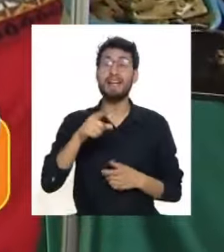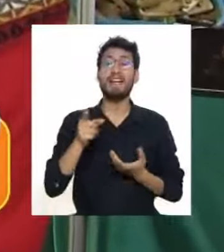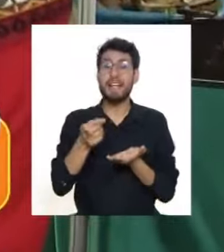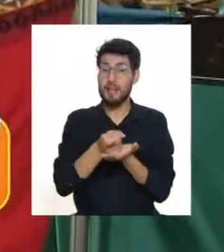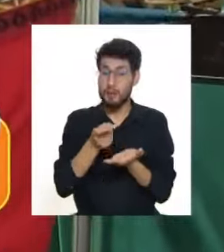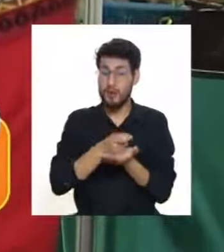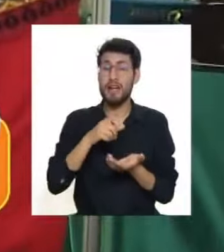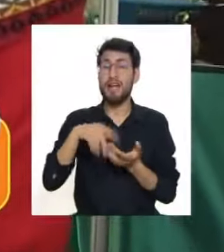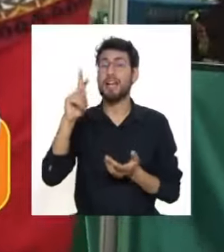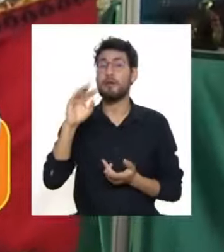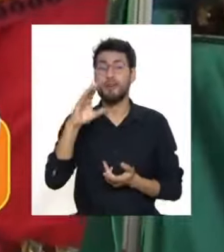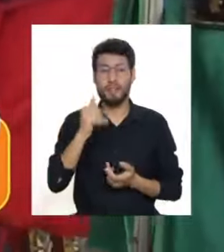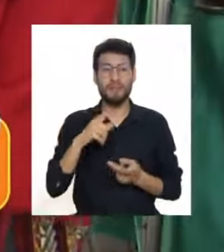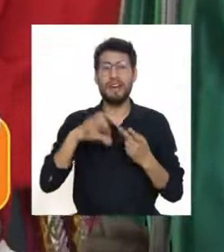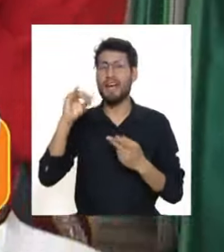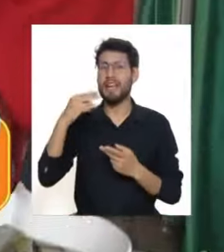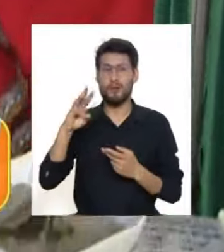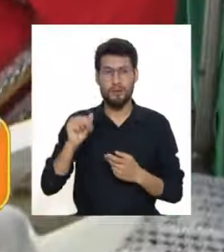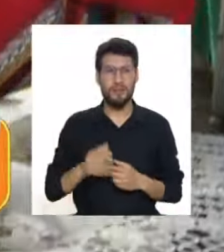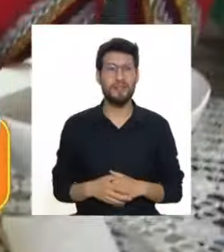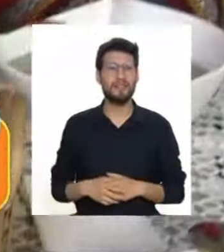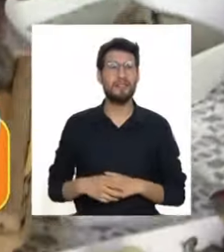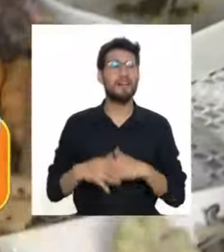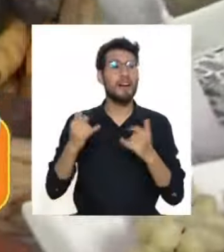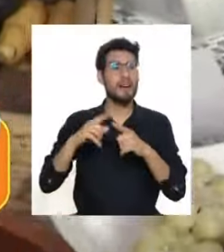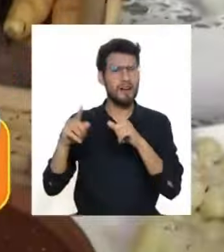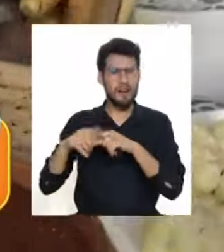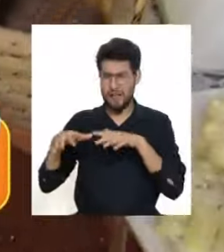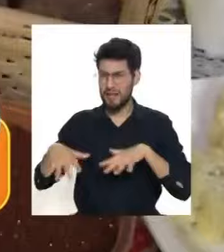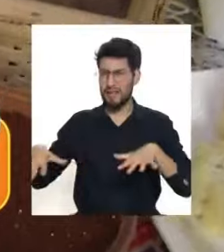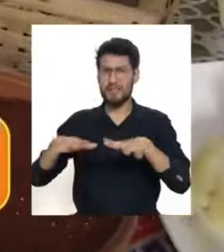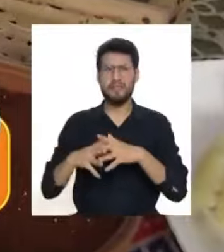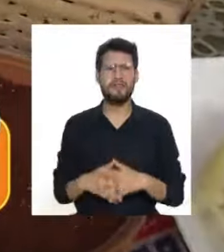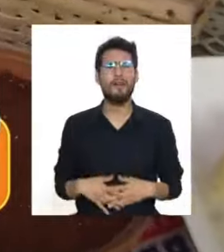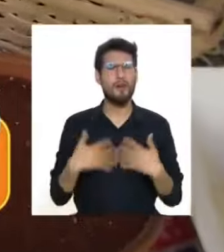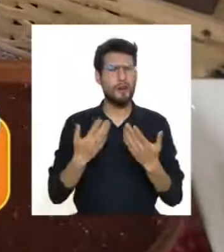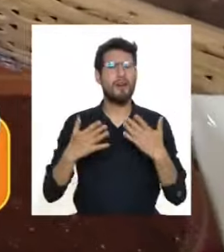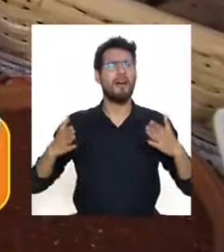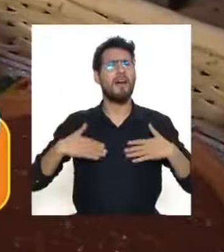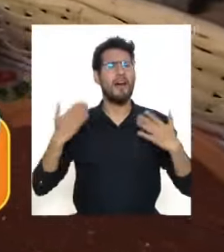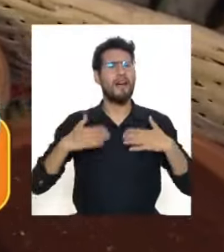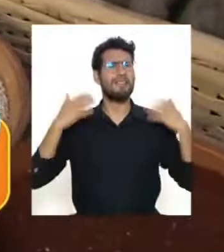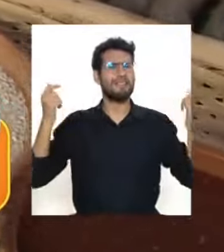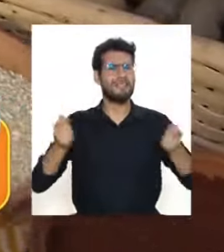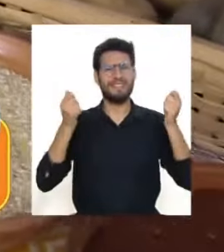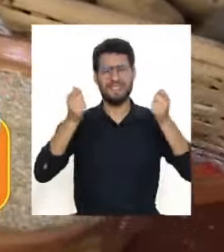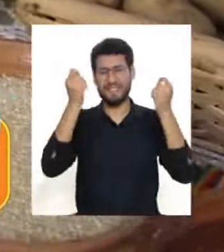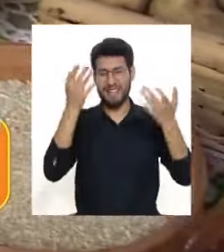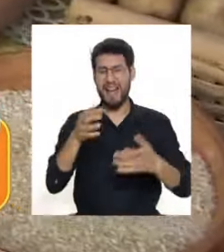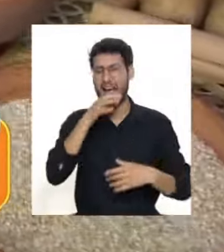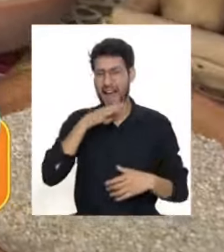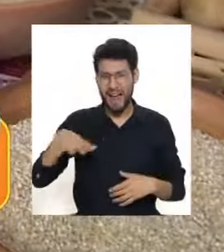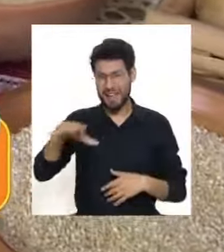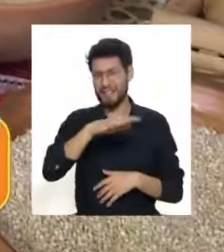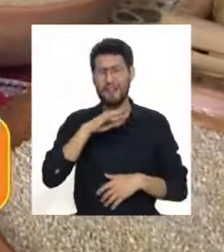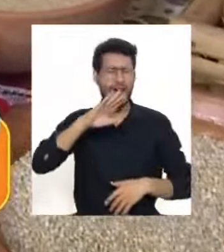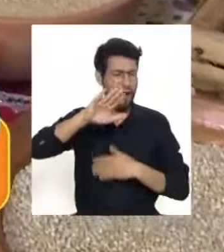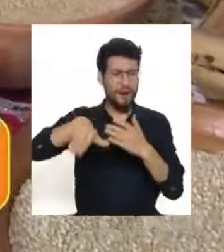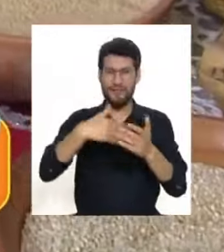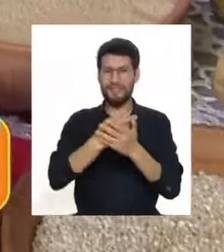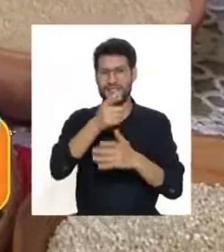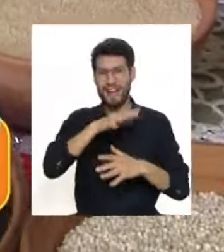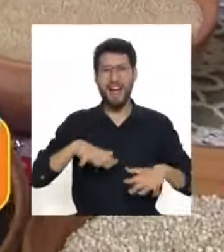la kiwicha, la cañiwa, las hierbas medicinales. Un feliz día del campesino para